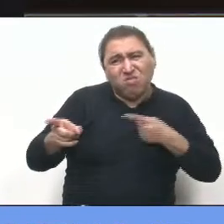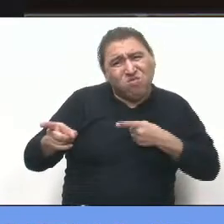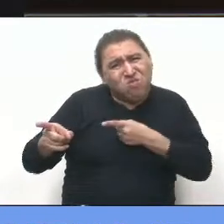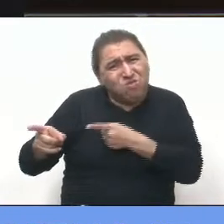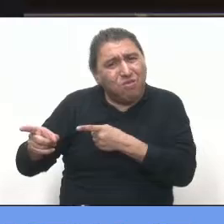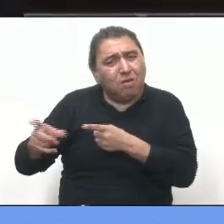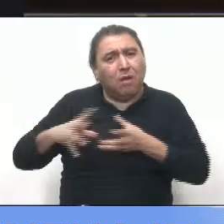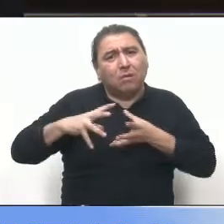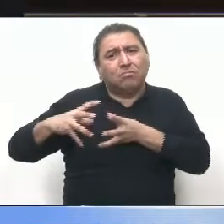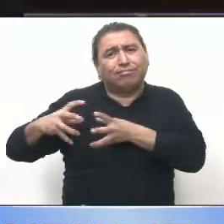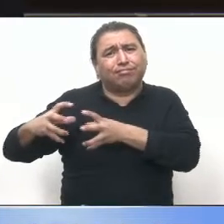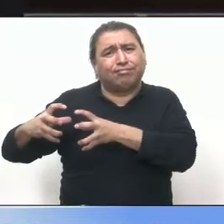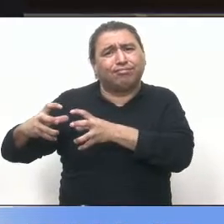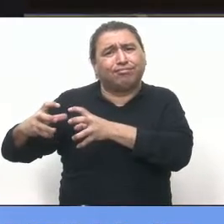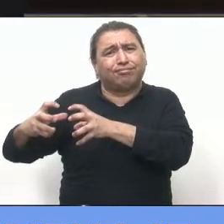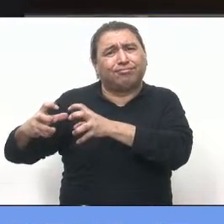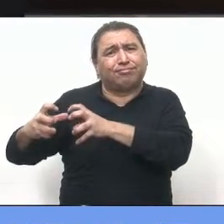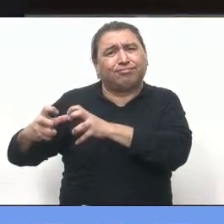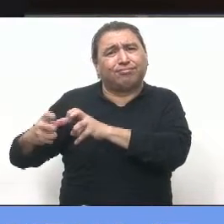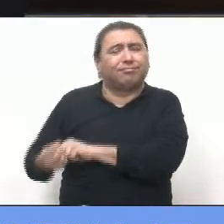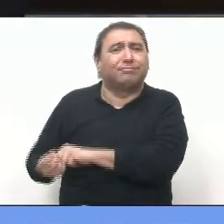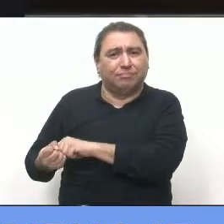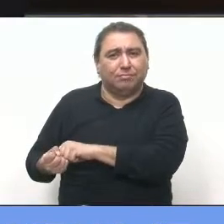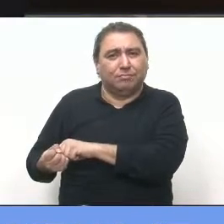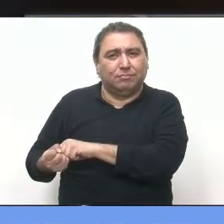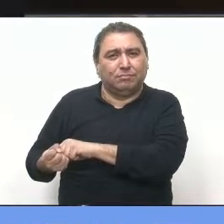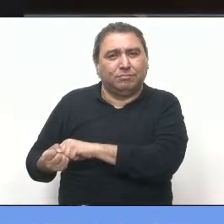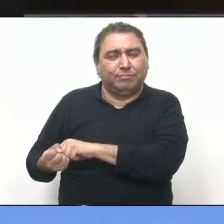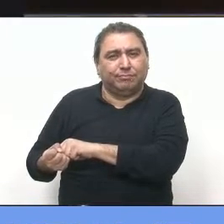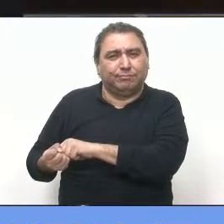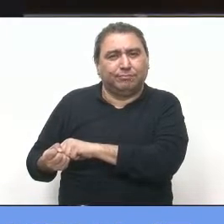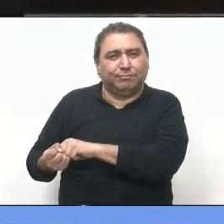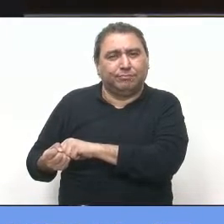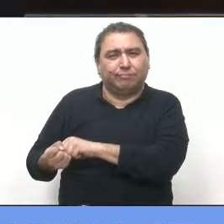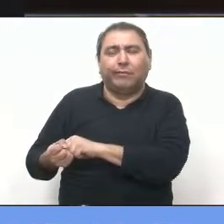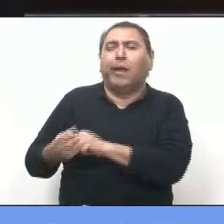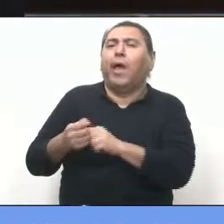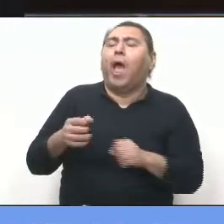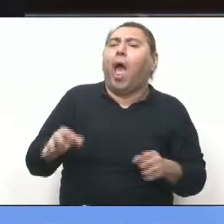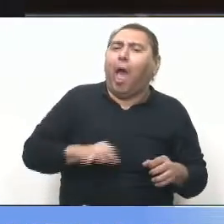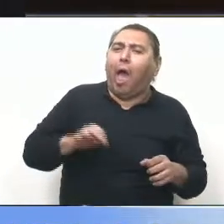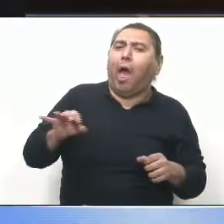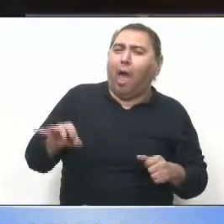demonizados. Nuestros caudillos fueron durante muchísimo tiempo